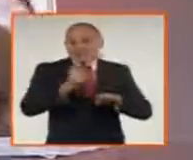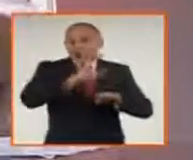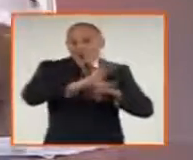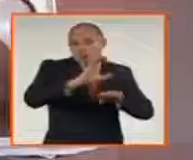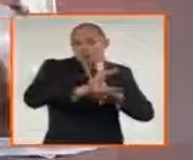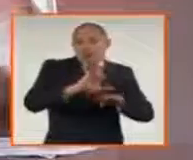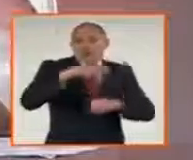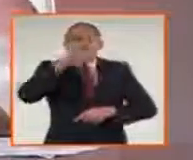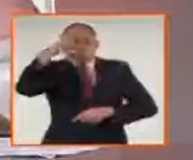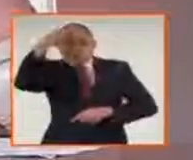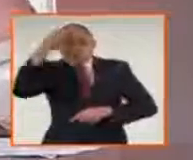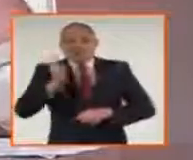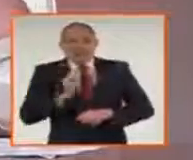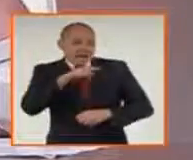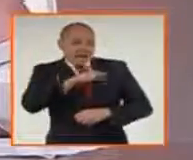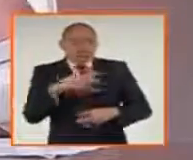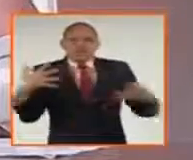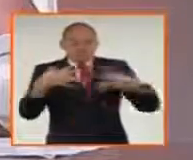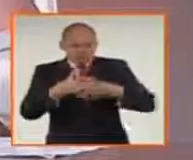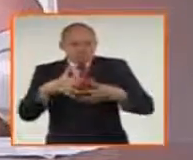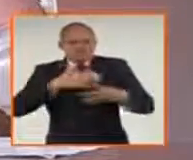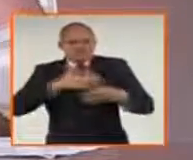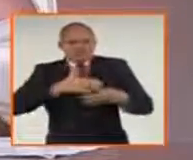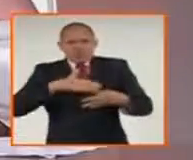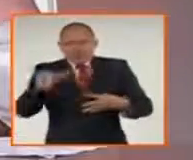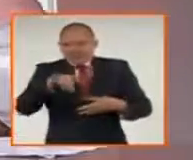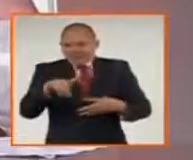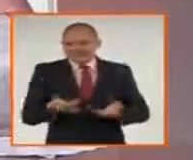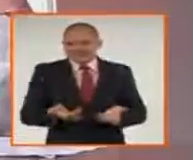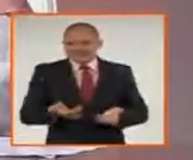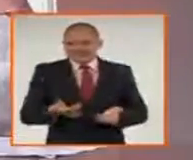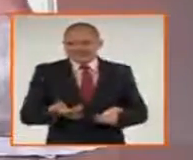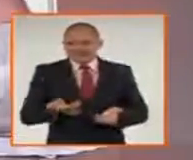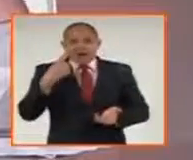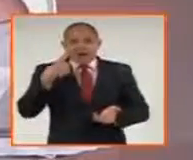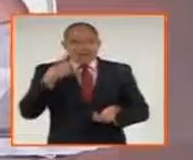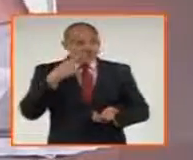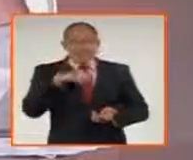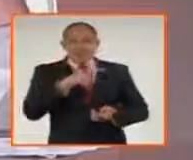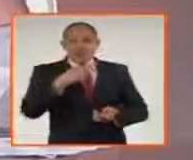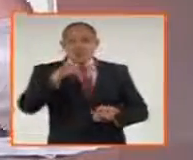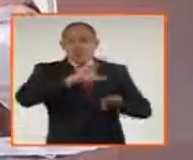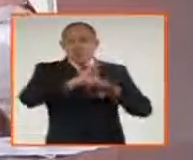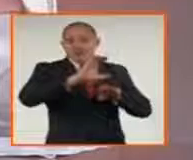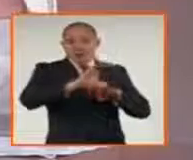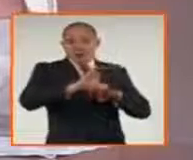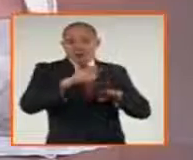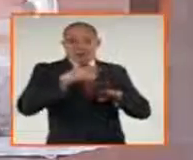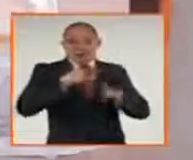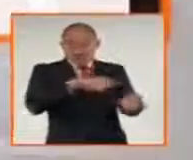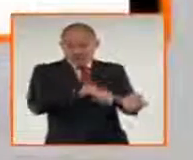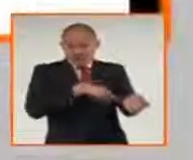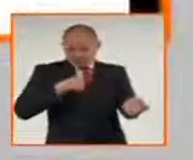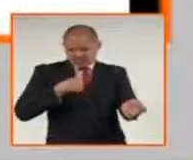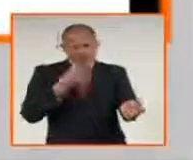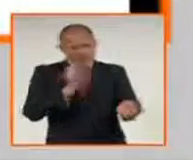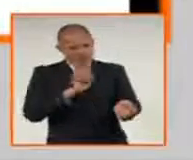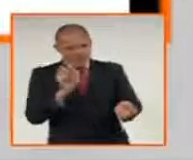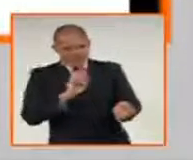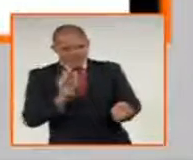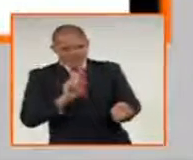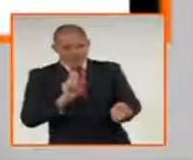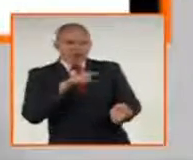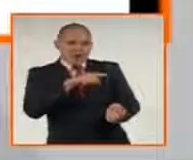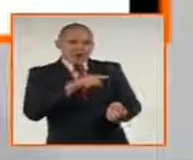Suegros, esos son nuestros parientes por afinidad. Entonces, por eso el matrimonio se considera fuente de parentesco también a